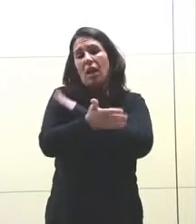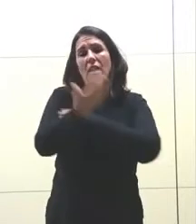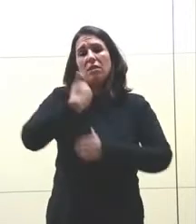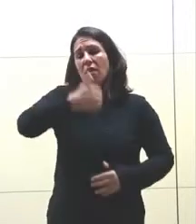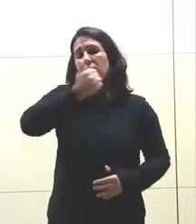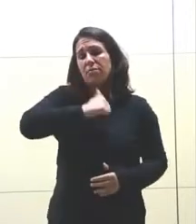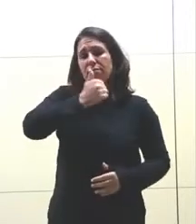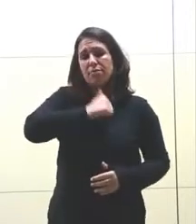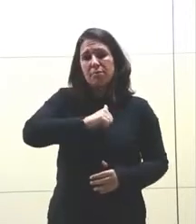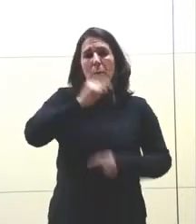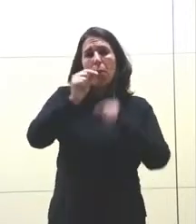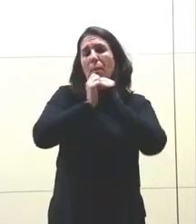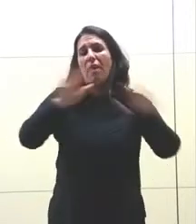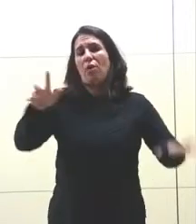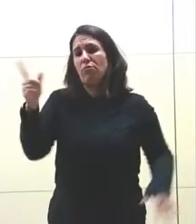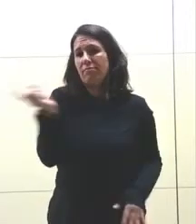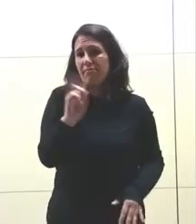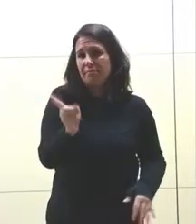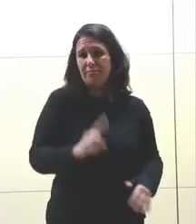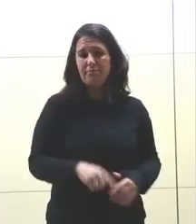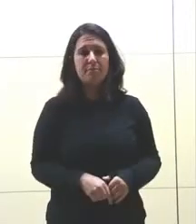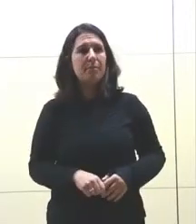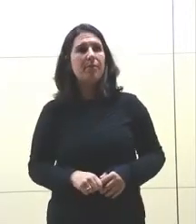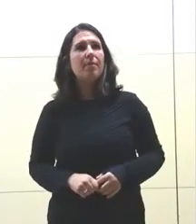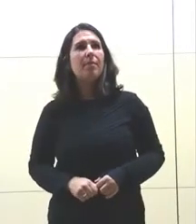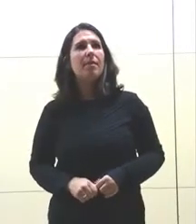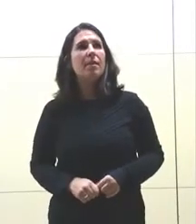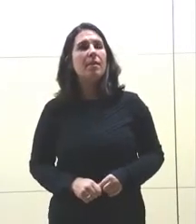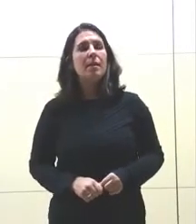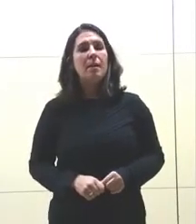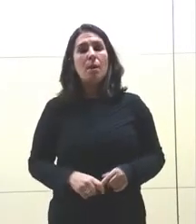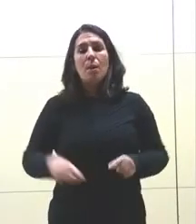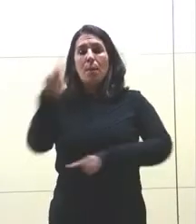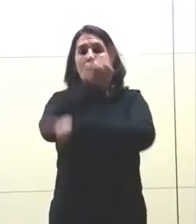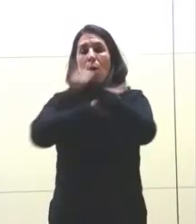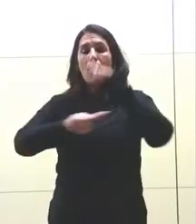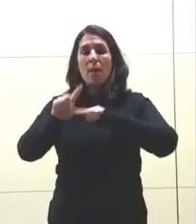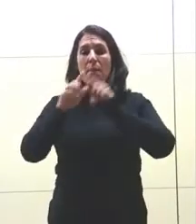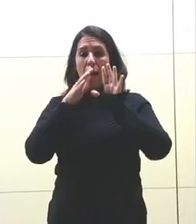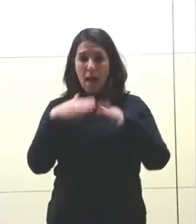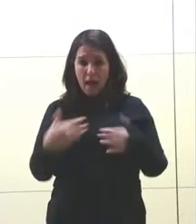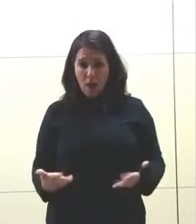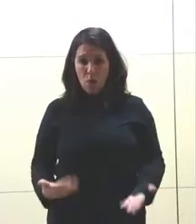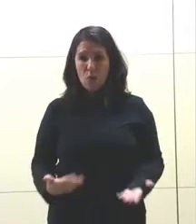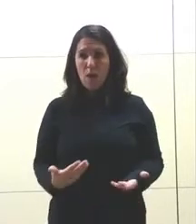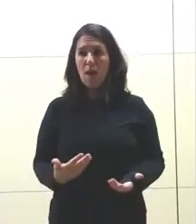la propagación. Bien, el problema que tenemos con esta